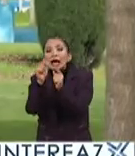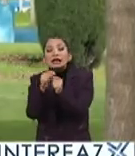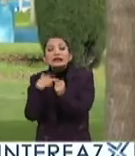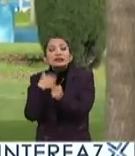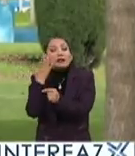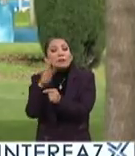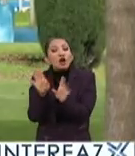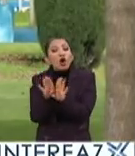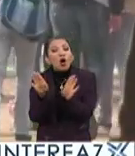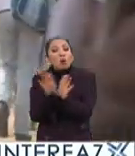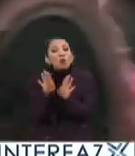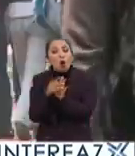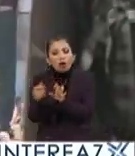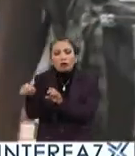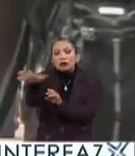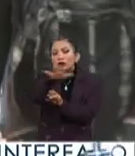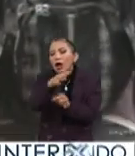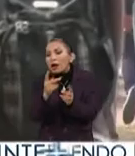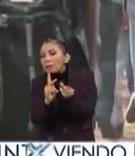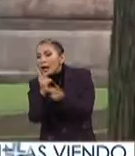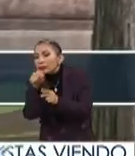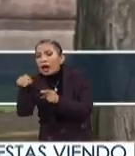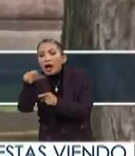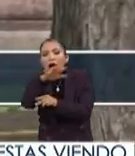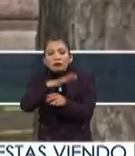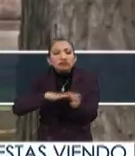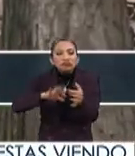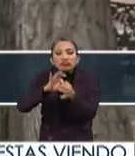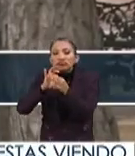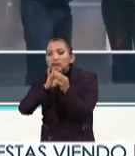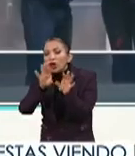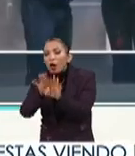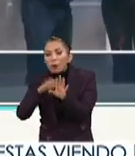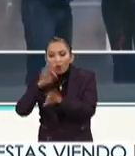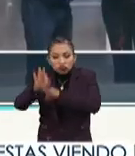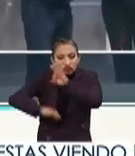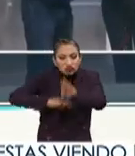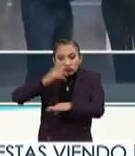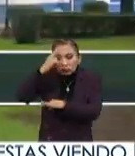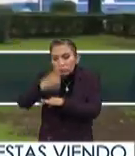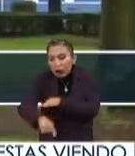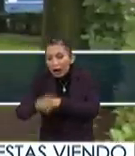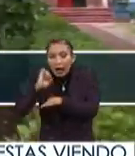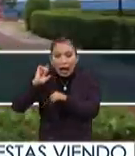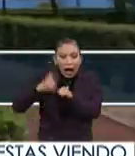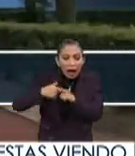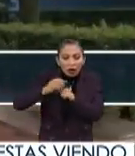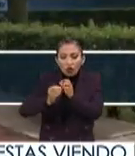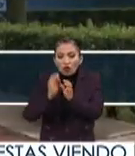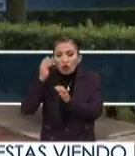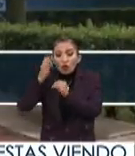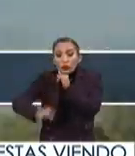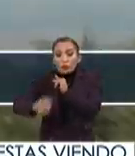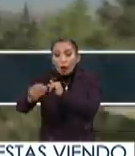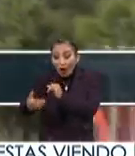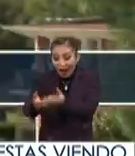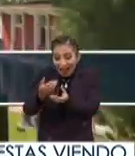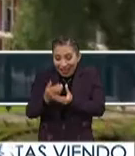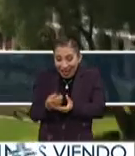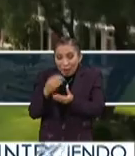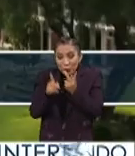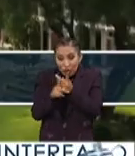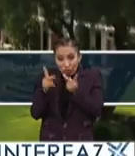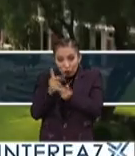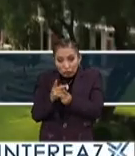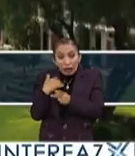debemos saber cómo se comporta la planta, cómo tenemos que tratarla para obtener algún producto final de la misma.